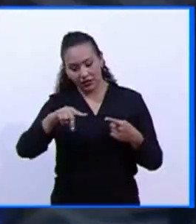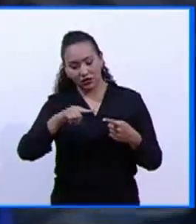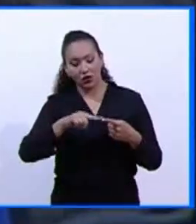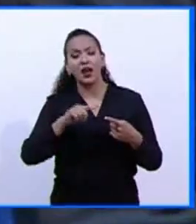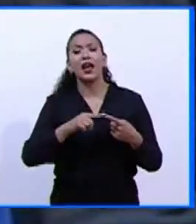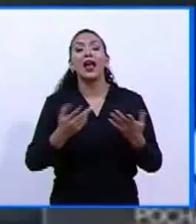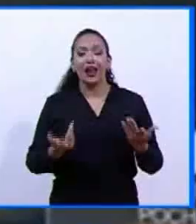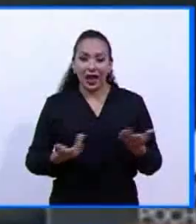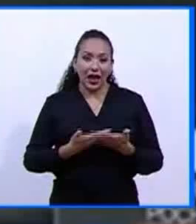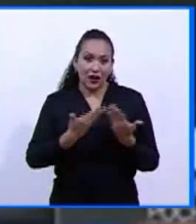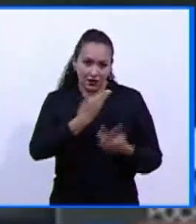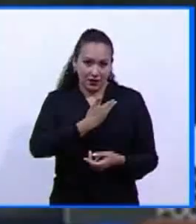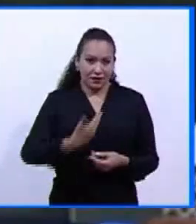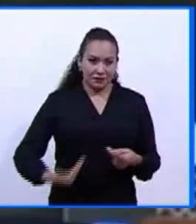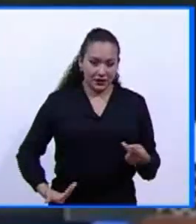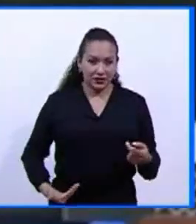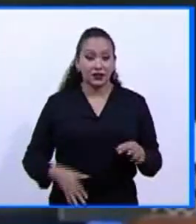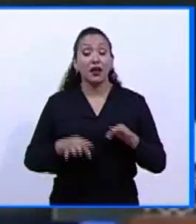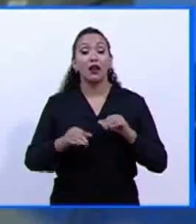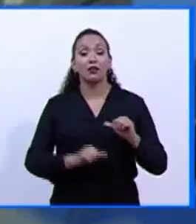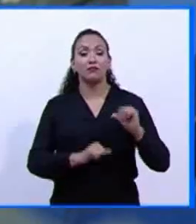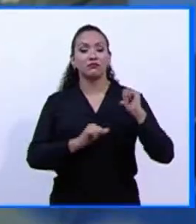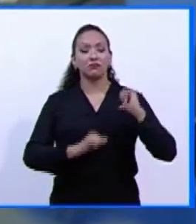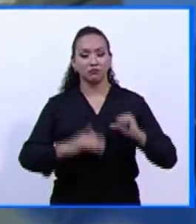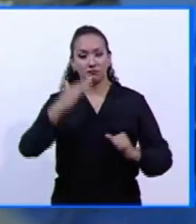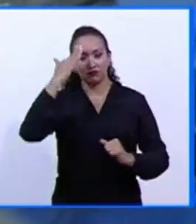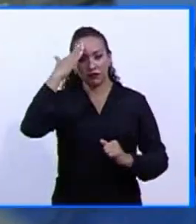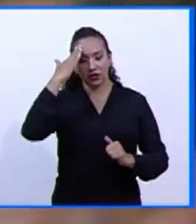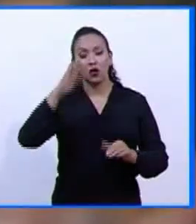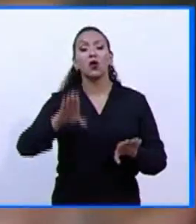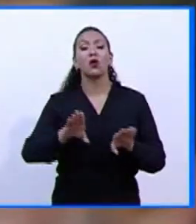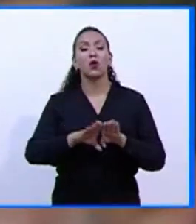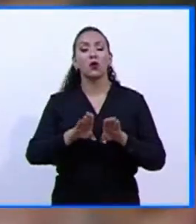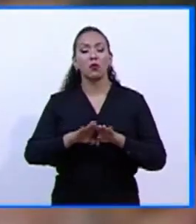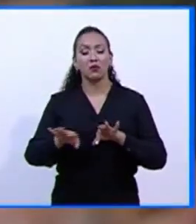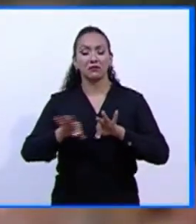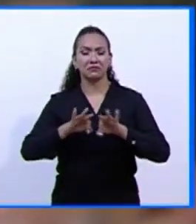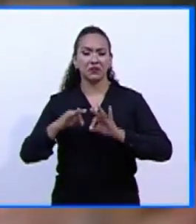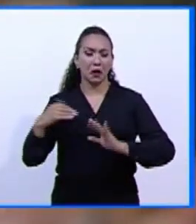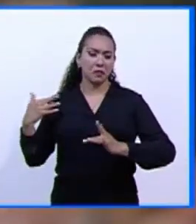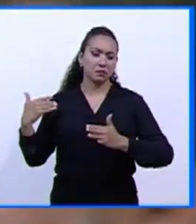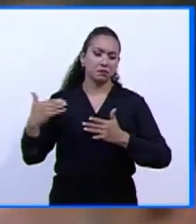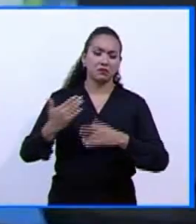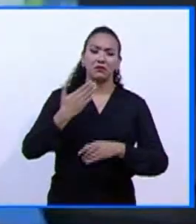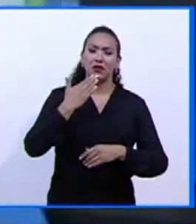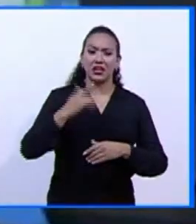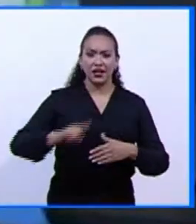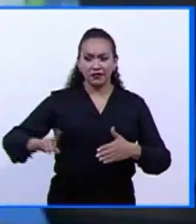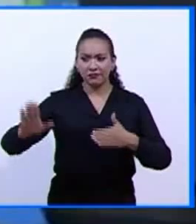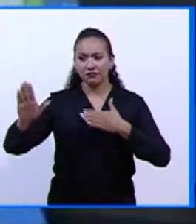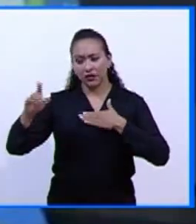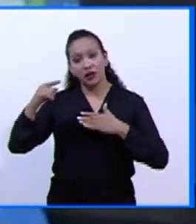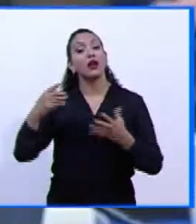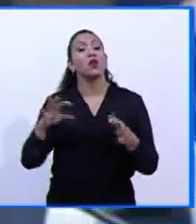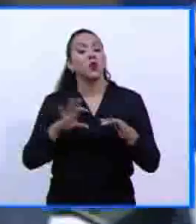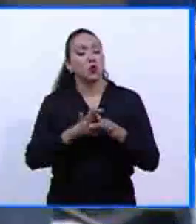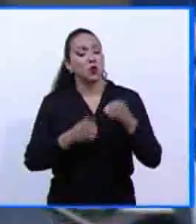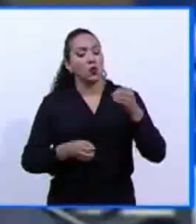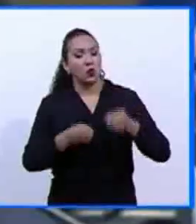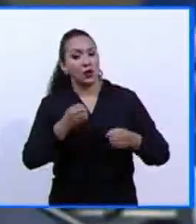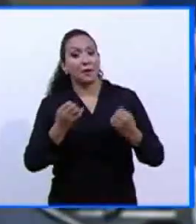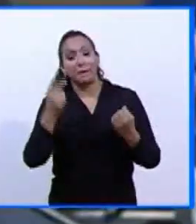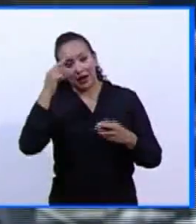designado presidente, asumiendo el liderazgo con una sólida trayectoria y un profundo compromiso con la justicia y la